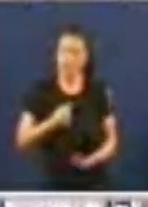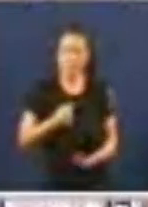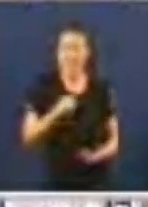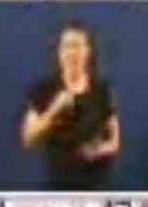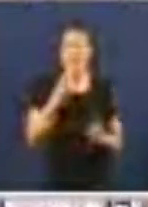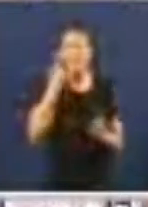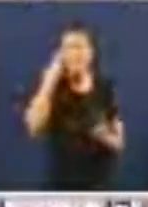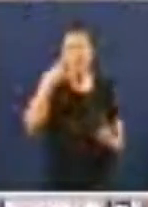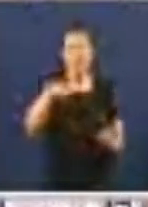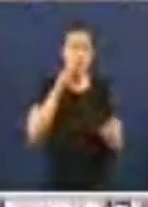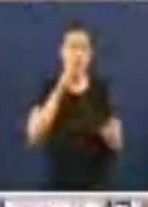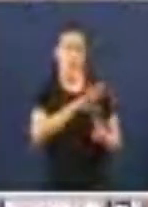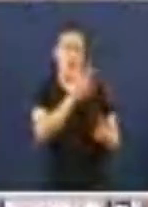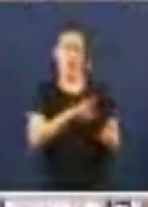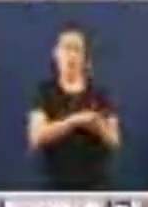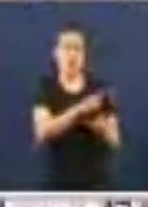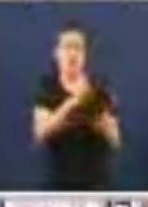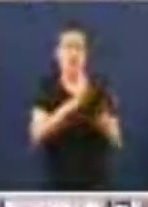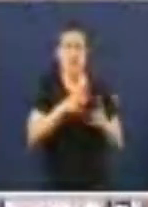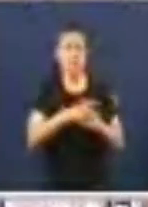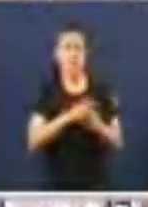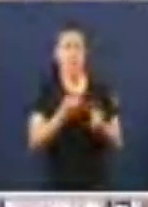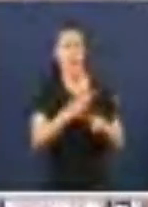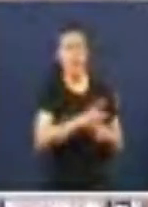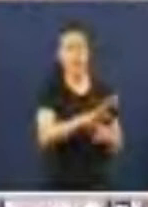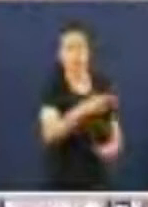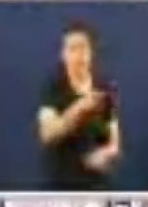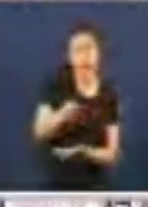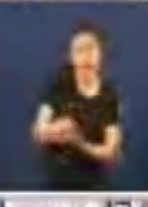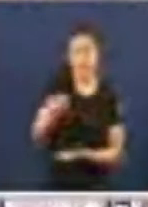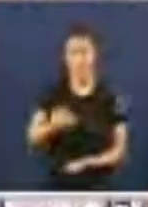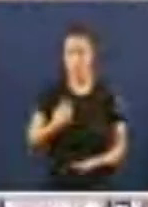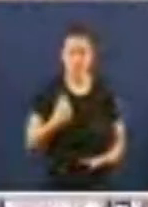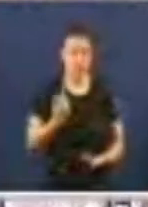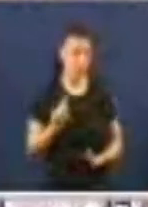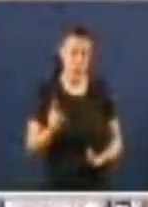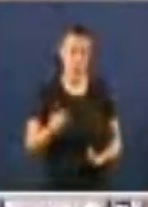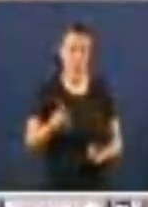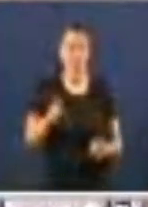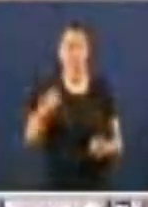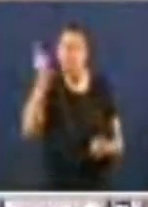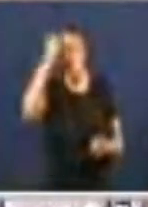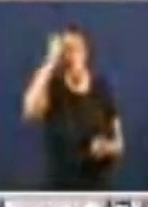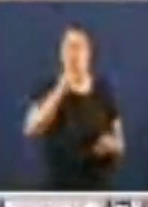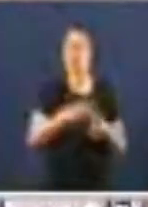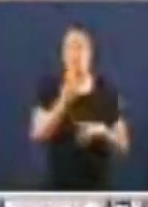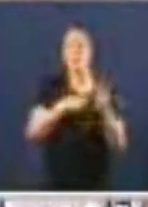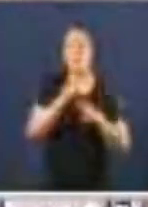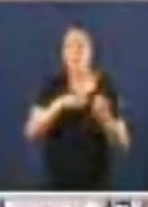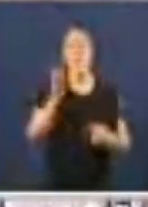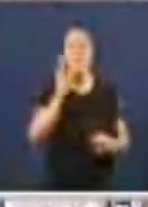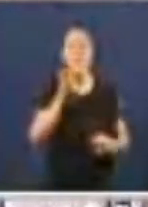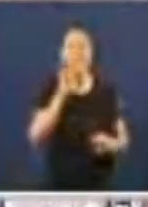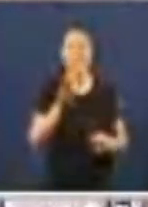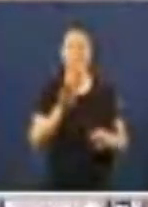está intentando pasarlles unha factura. Leva moito tempo e sabe cal é o concepto desa factura? Venda ilegal das centrais